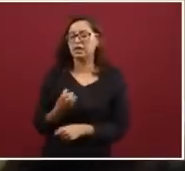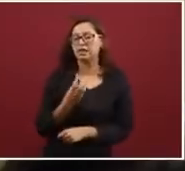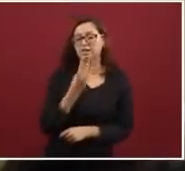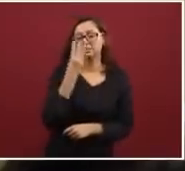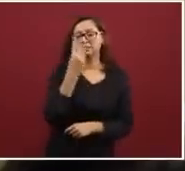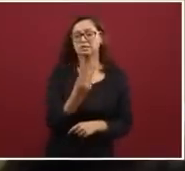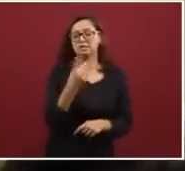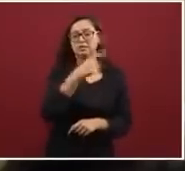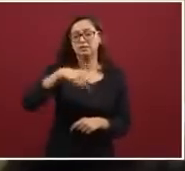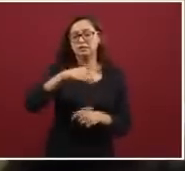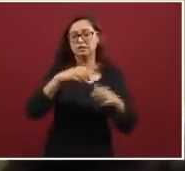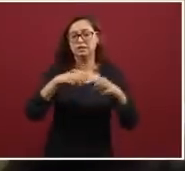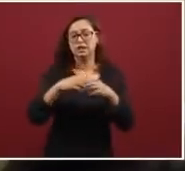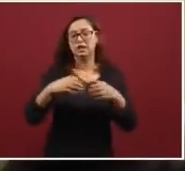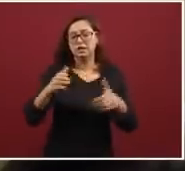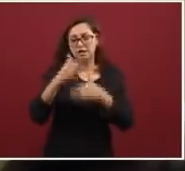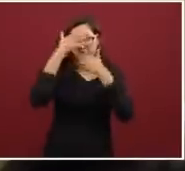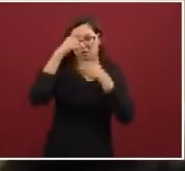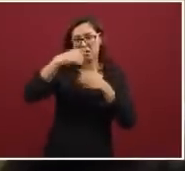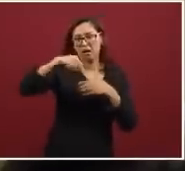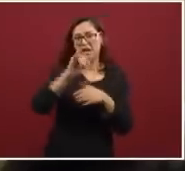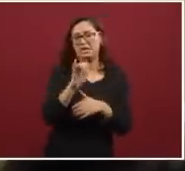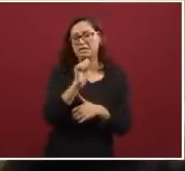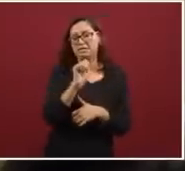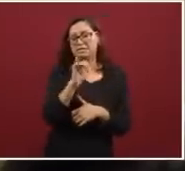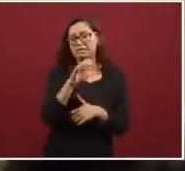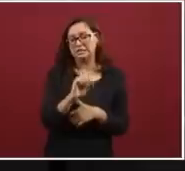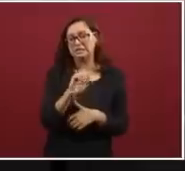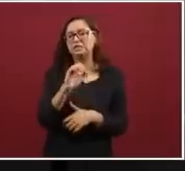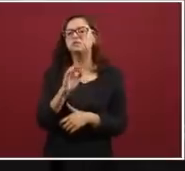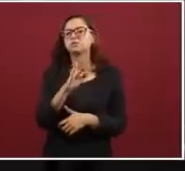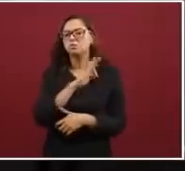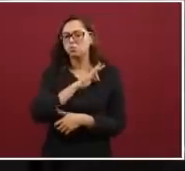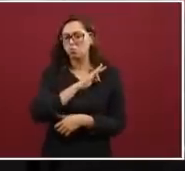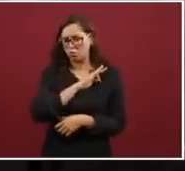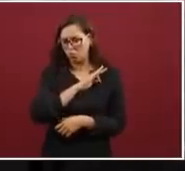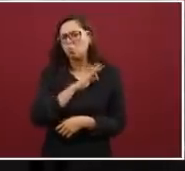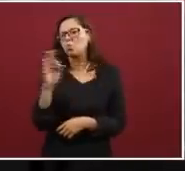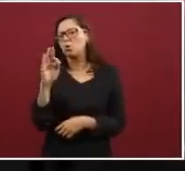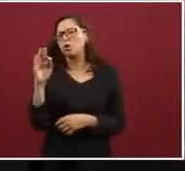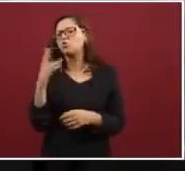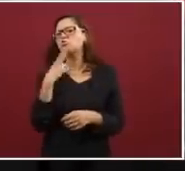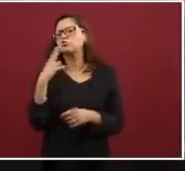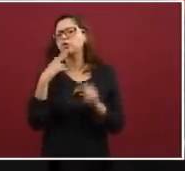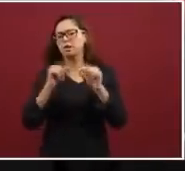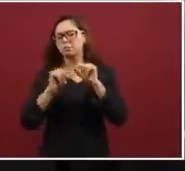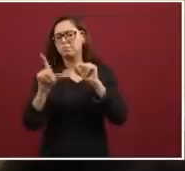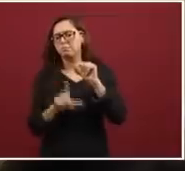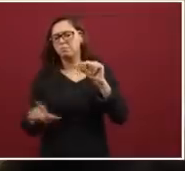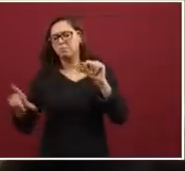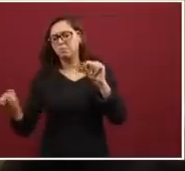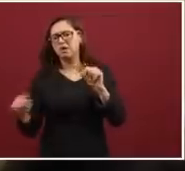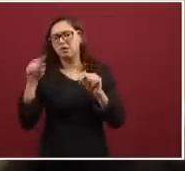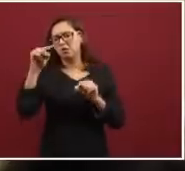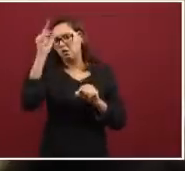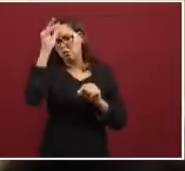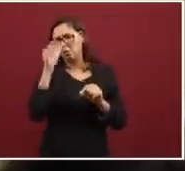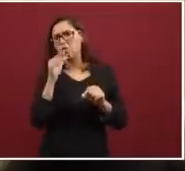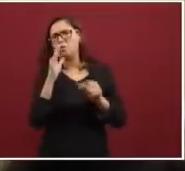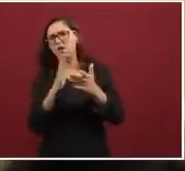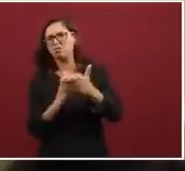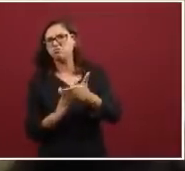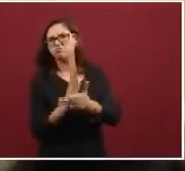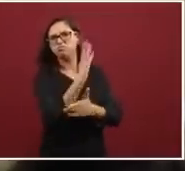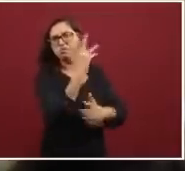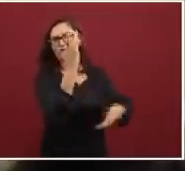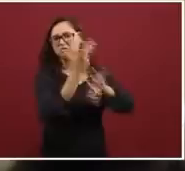miembros del grupo terrorista ISIS no descartan que puedan ingresar por Coahuila. La pregunta es, ¿existe alguna medida de parte del